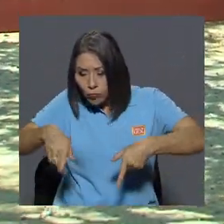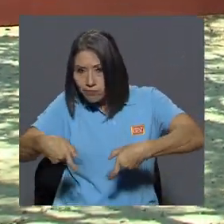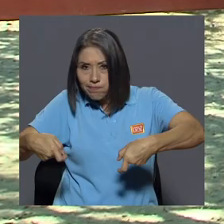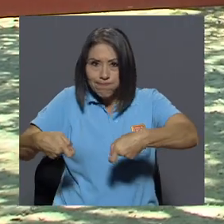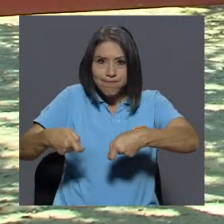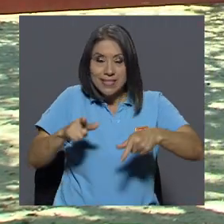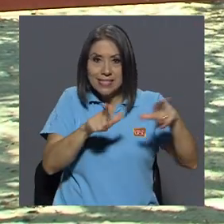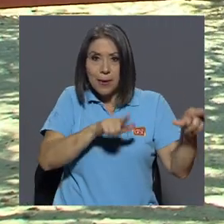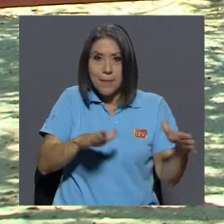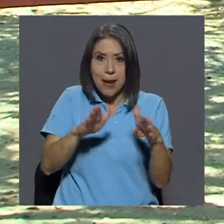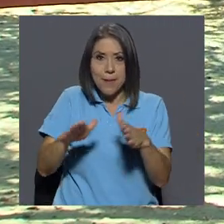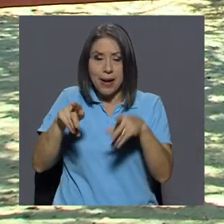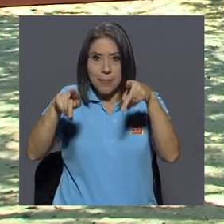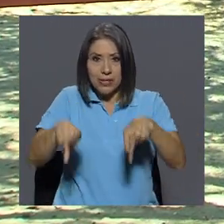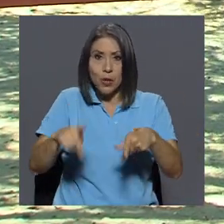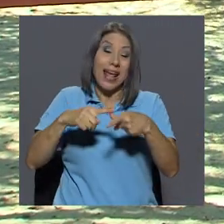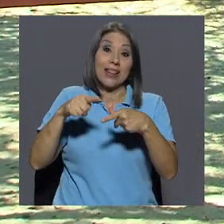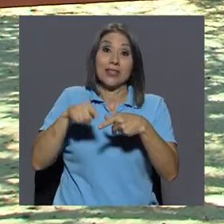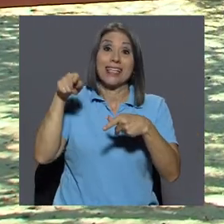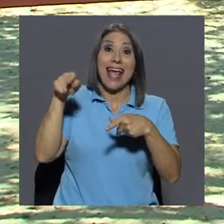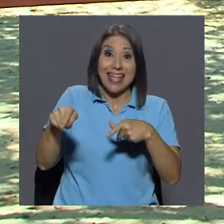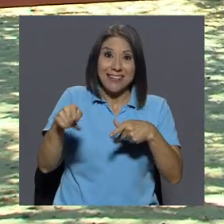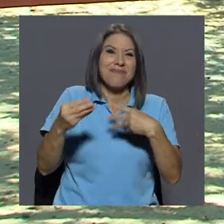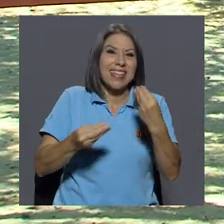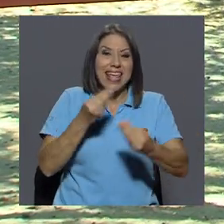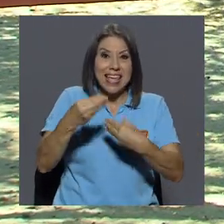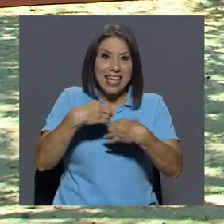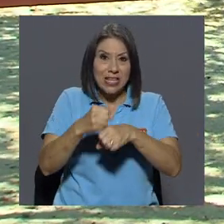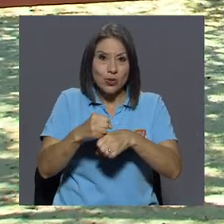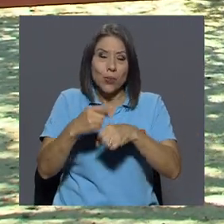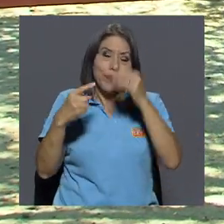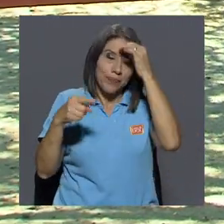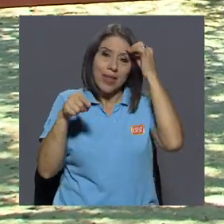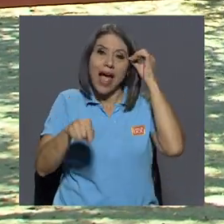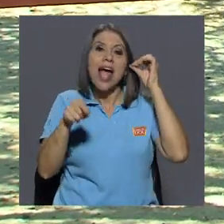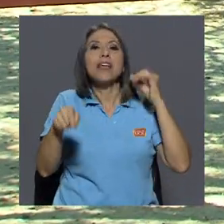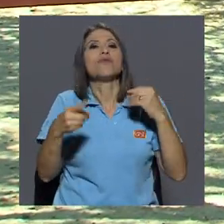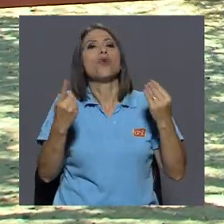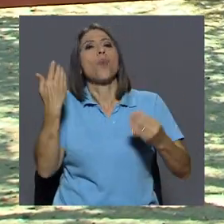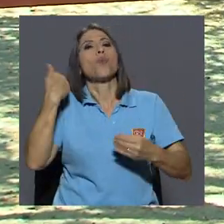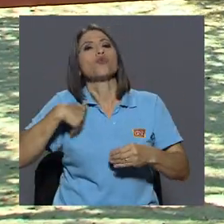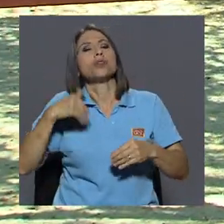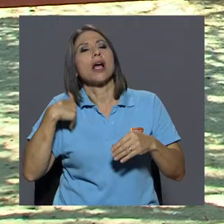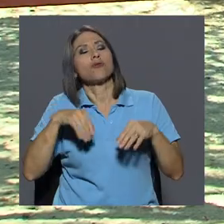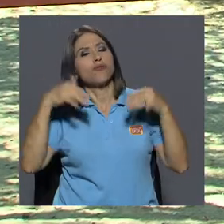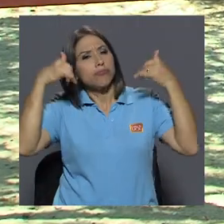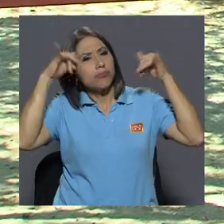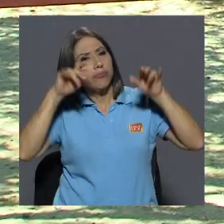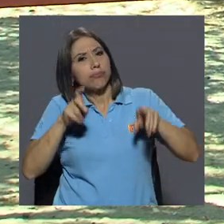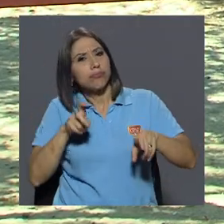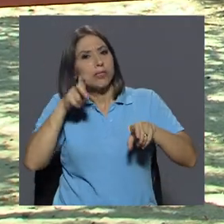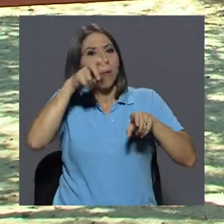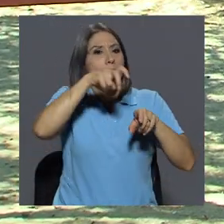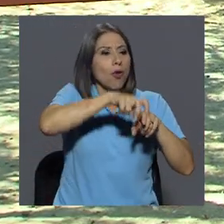Entonces lo alistaron al bramadero pegado a la barrera. Se montó un muchacho al